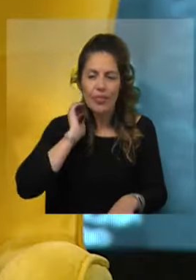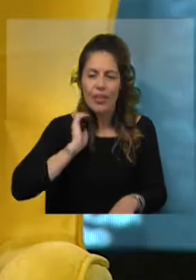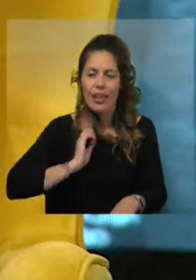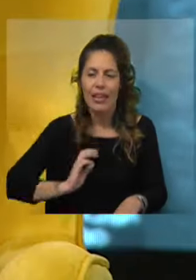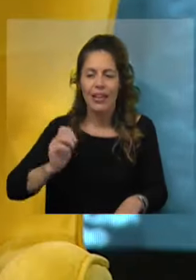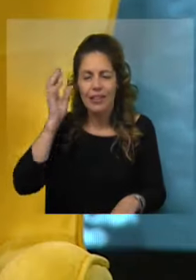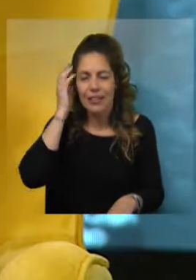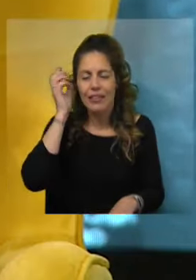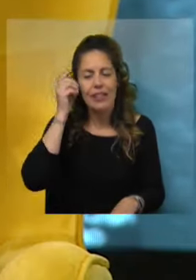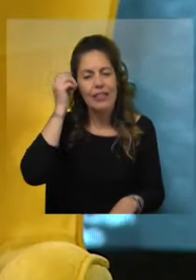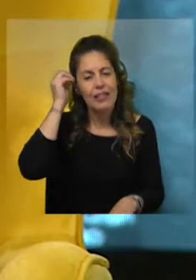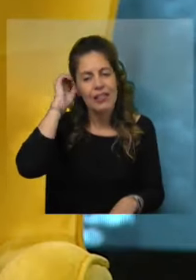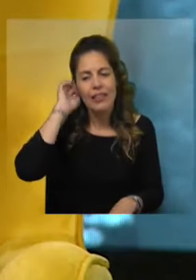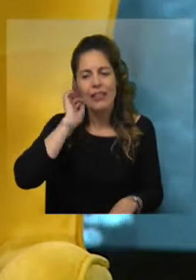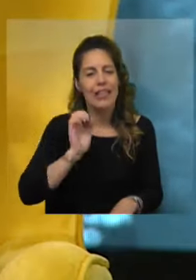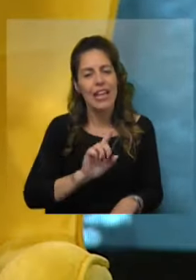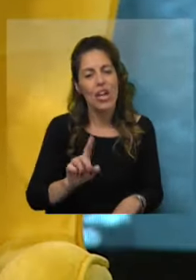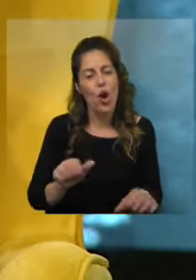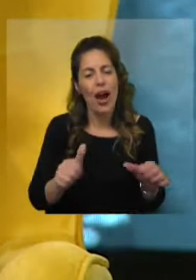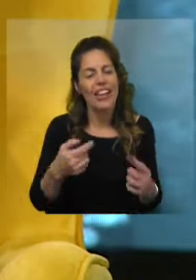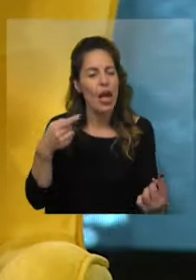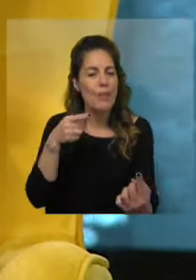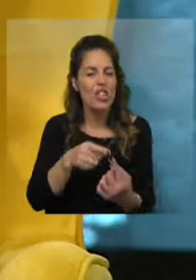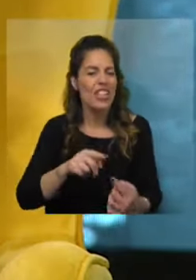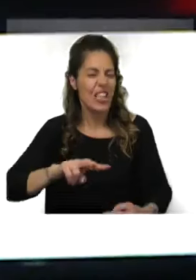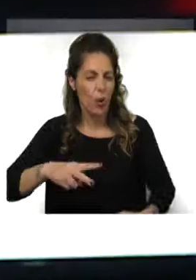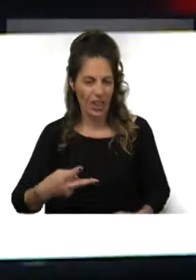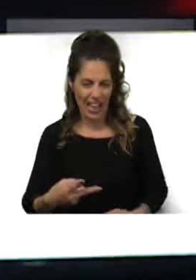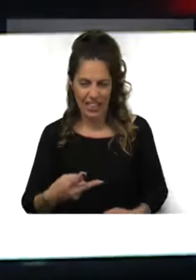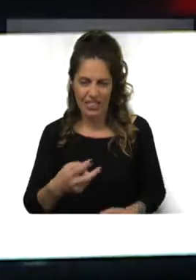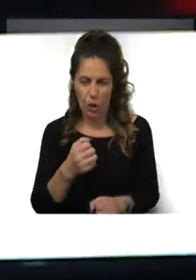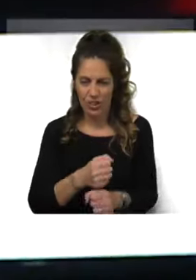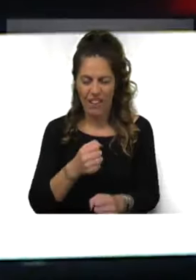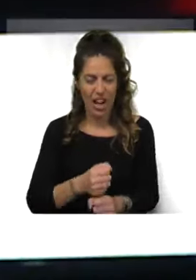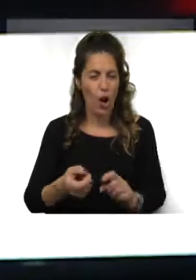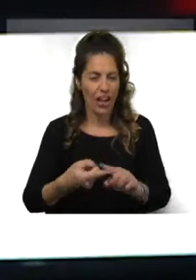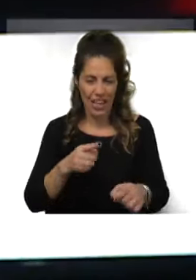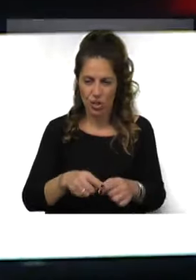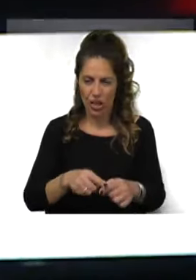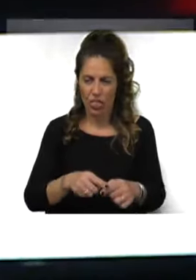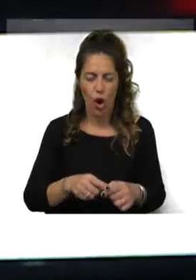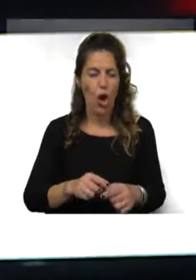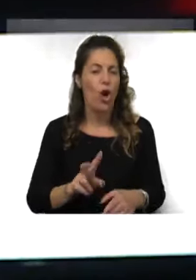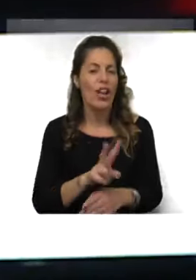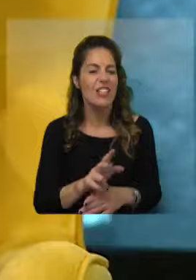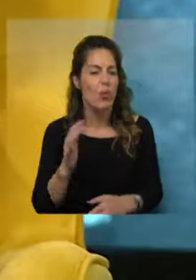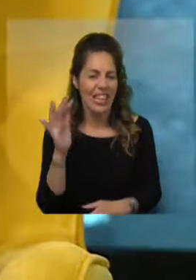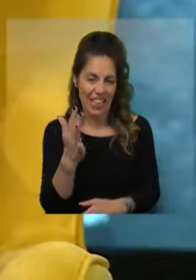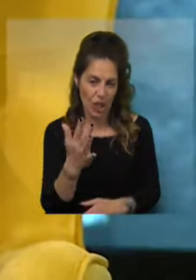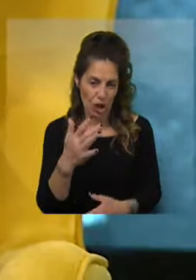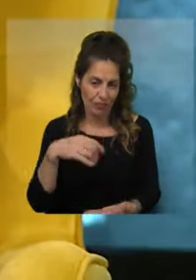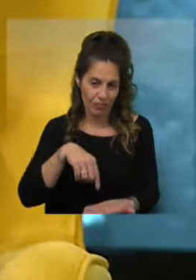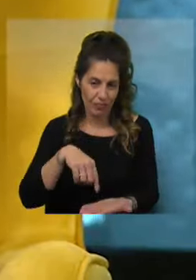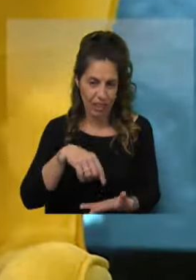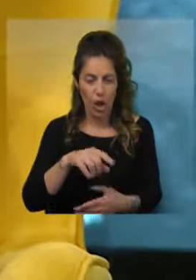que que no tiendan a hacer estas eh misiones secundarias ni trabajos que tienen que ver con la seguridad interior esa sería como mi